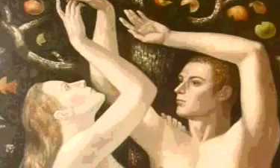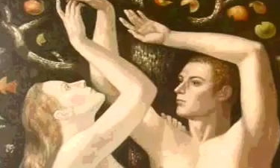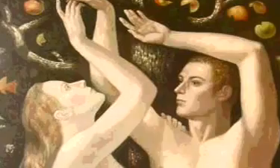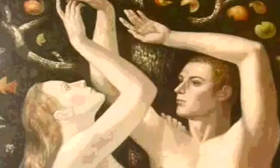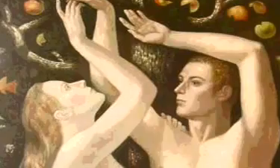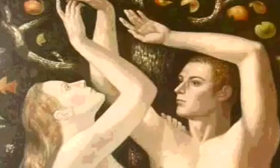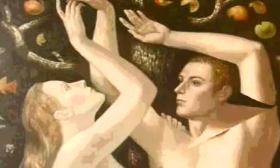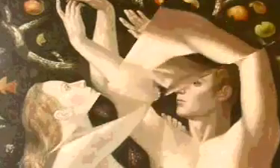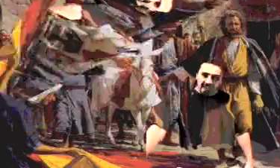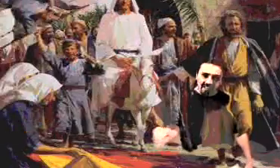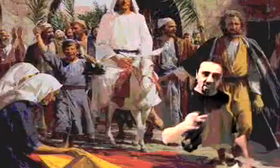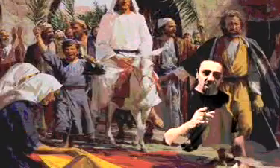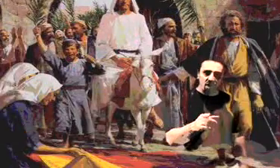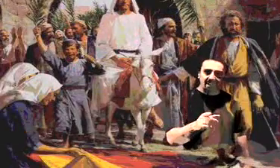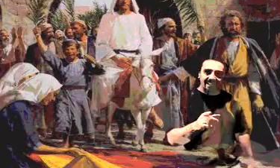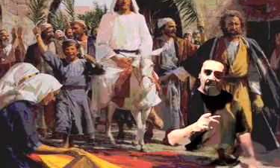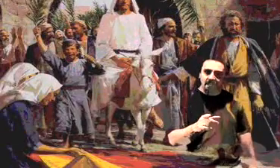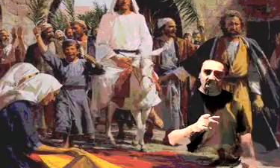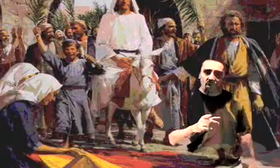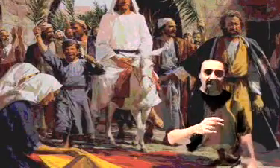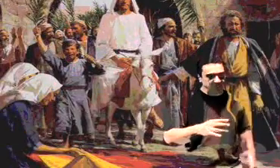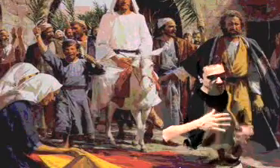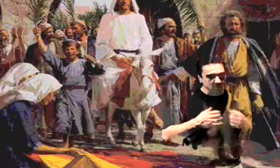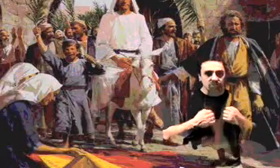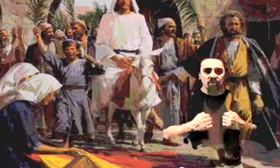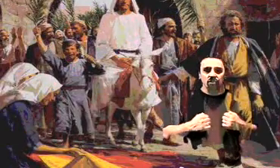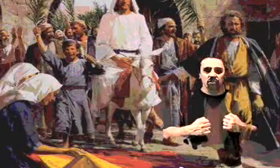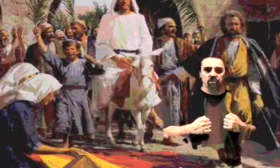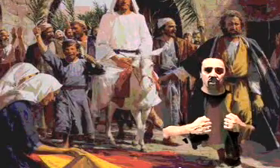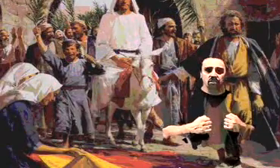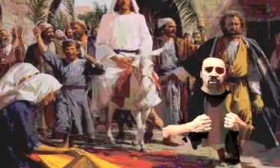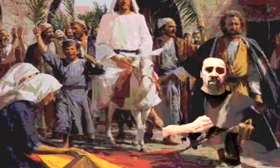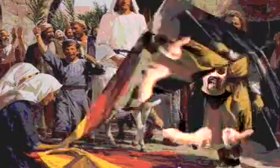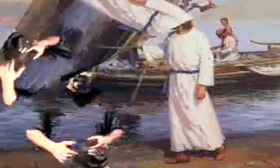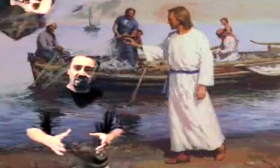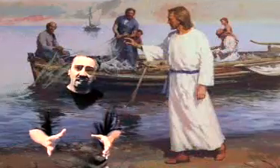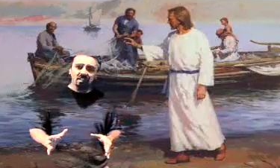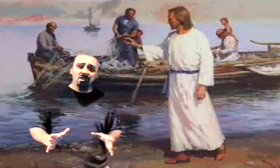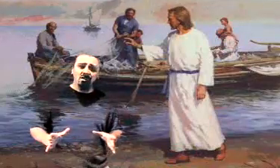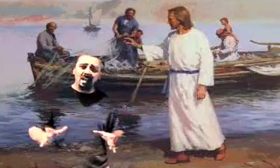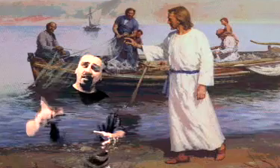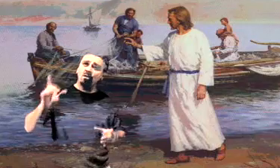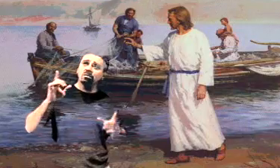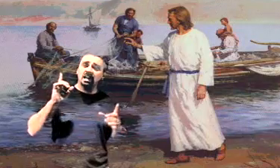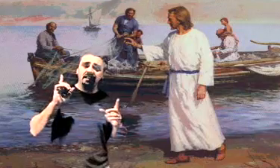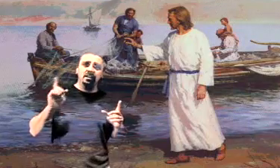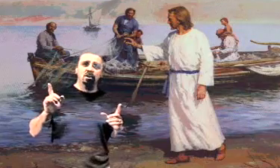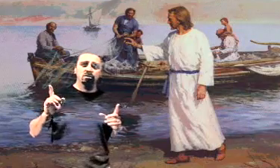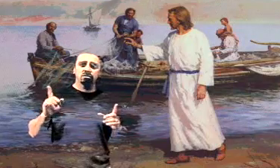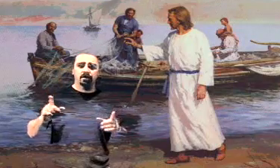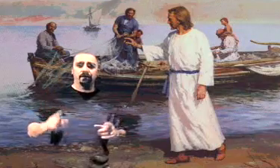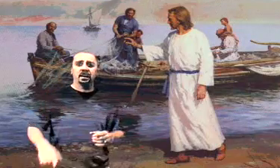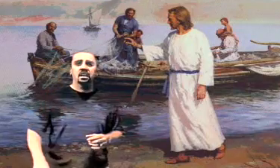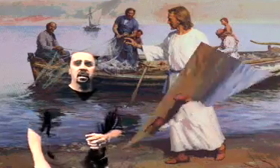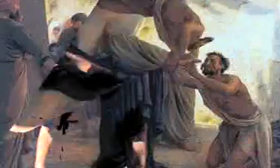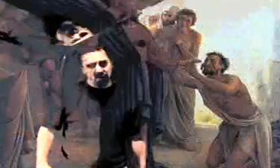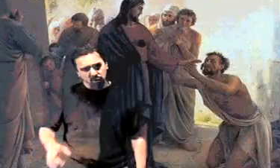vida entró. El Señor caminó entre nosotros, haciendo la voluntad de